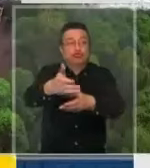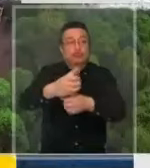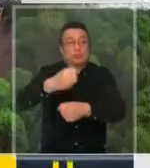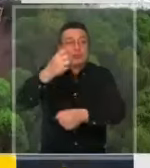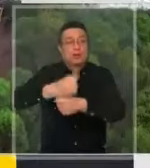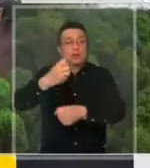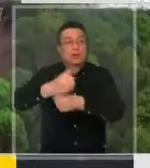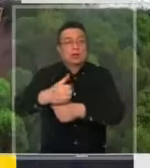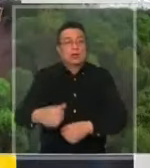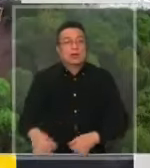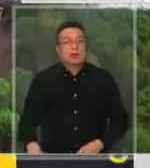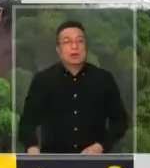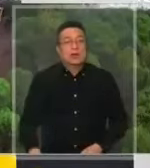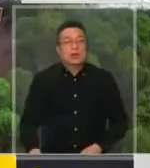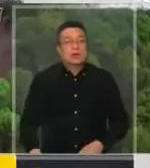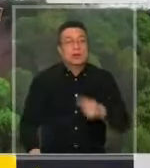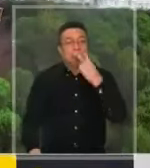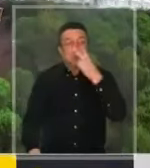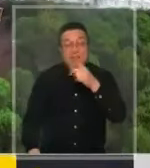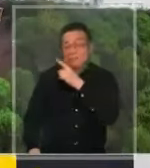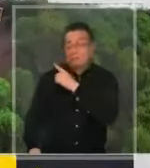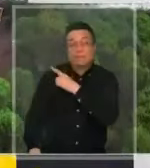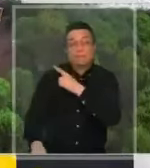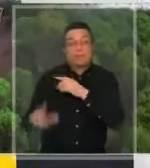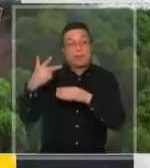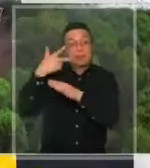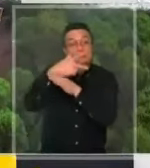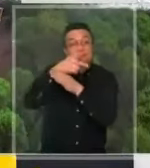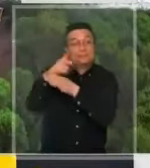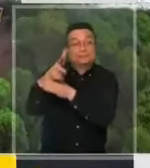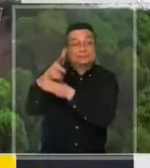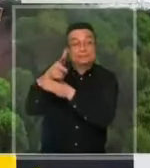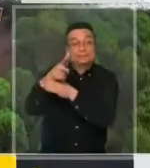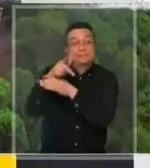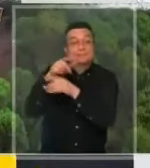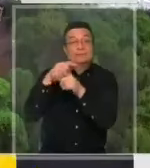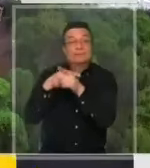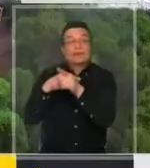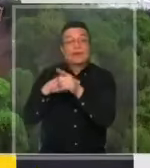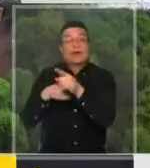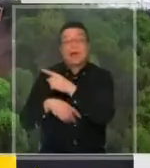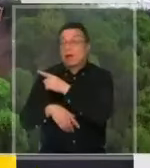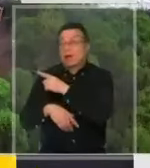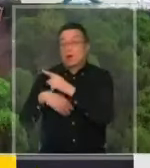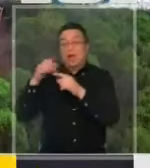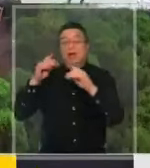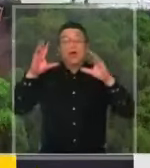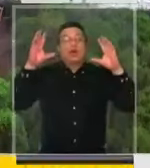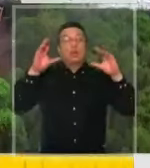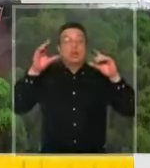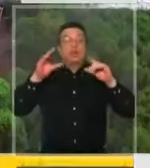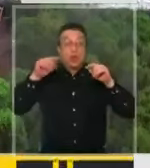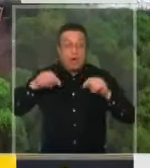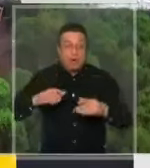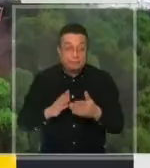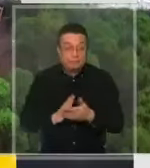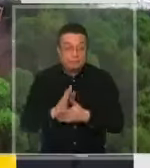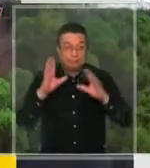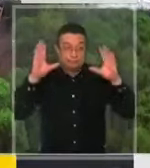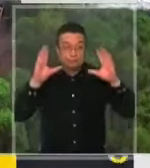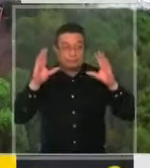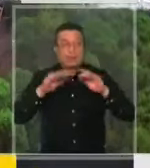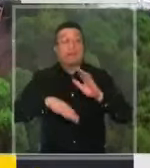Mira, acá en este lugar también la gente ha puesto rejas acá en este lugar, exactamente, empieza a oscurecer, Cristian, y se